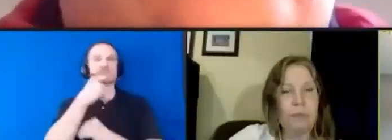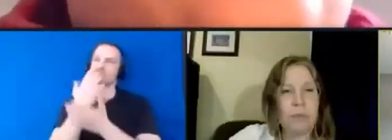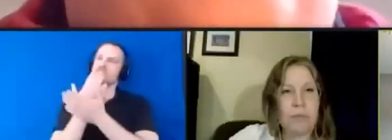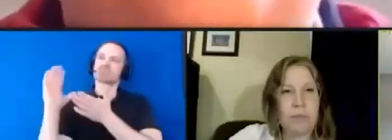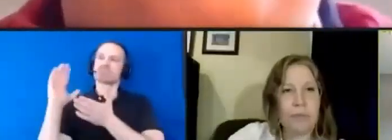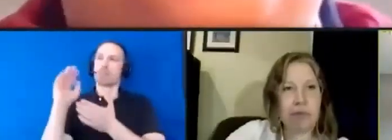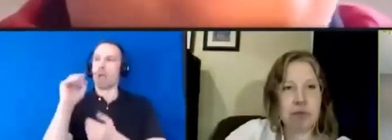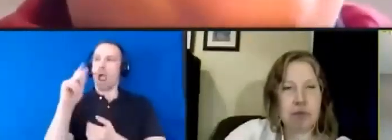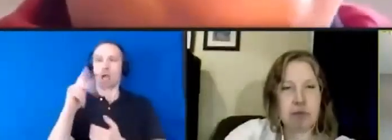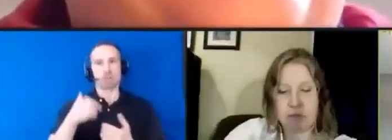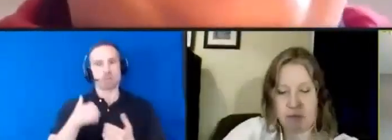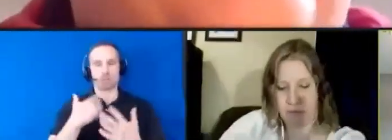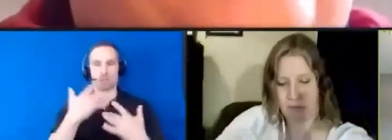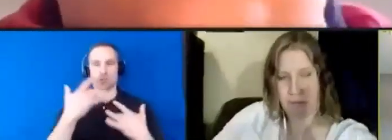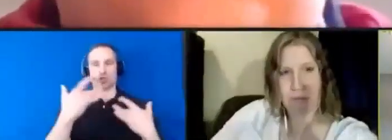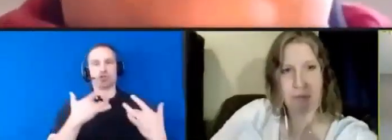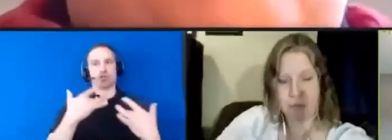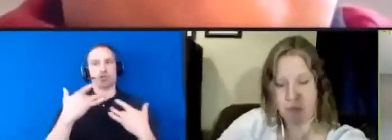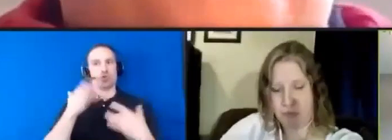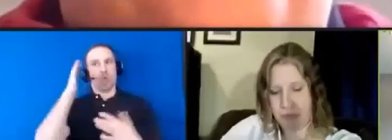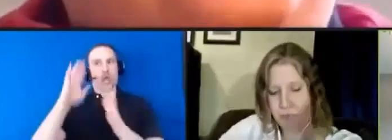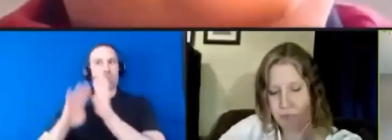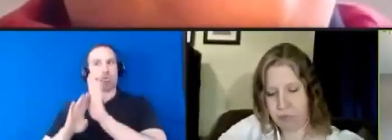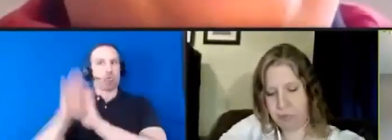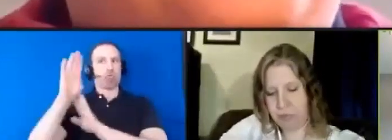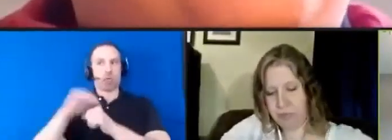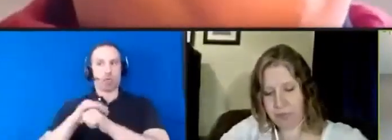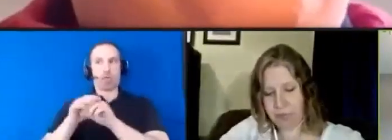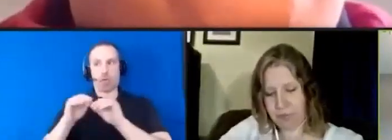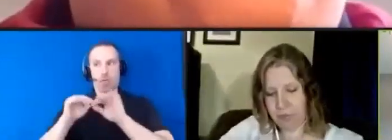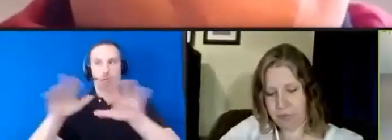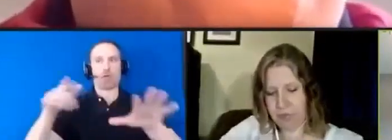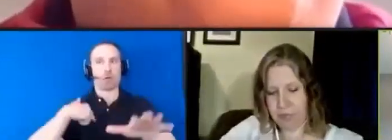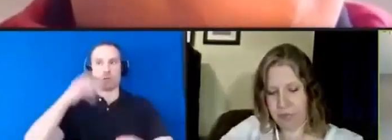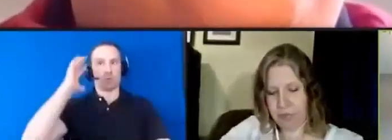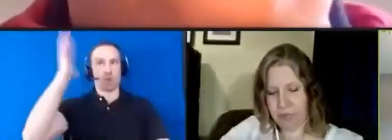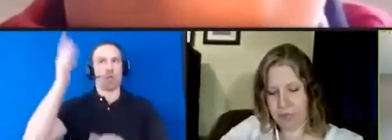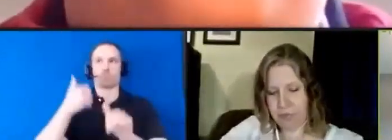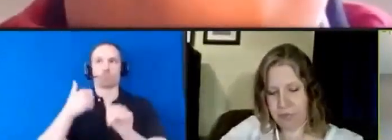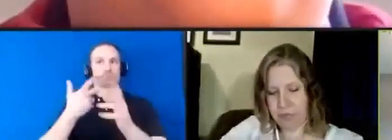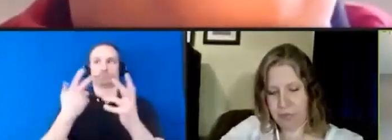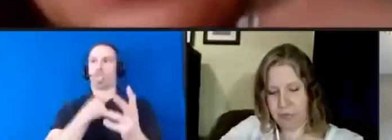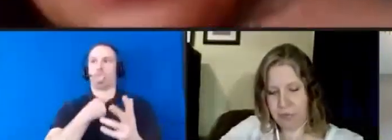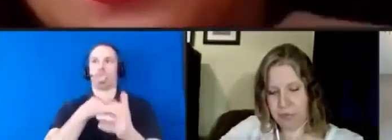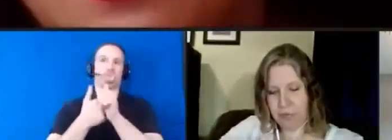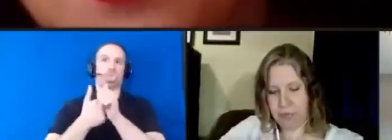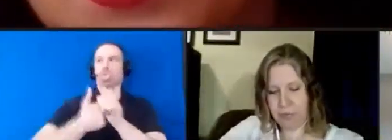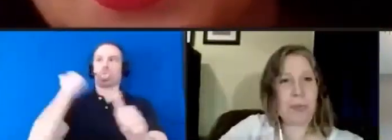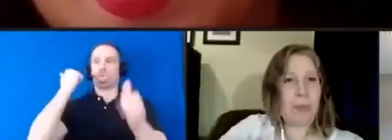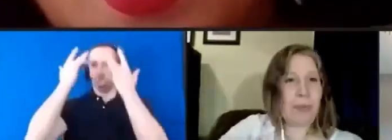a esto creo que las vacunas y las mascarillas son las herramientas que se deben de usar